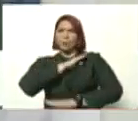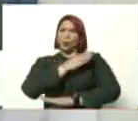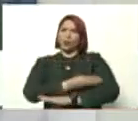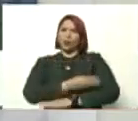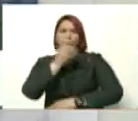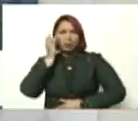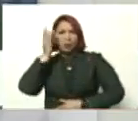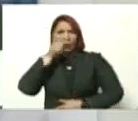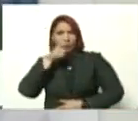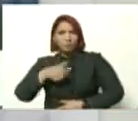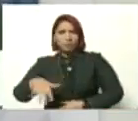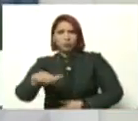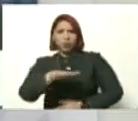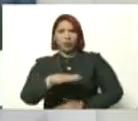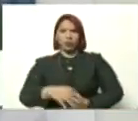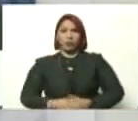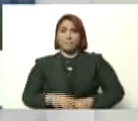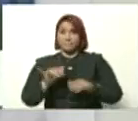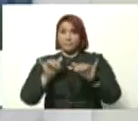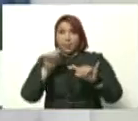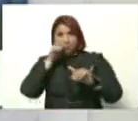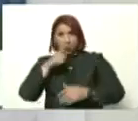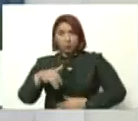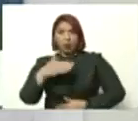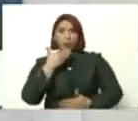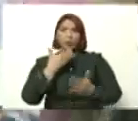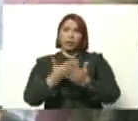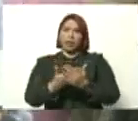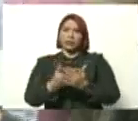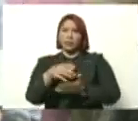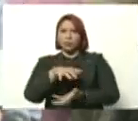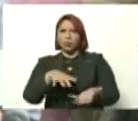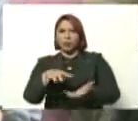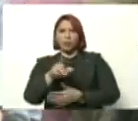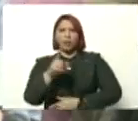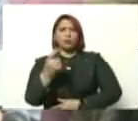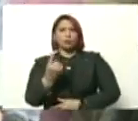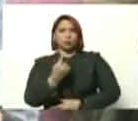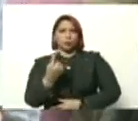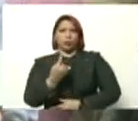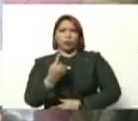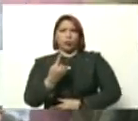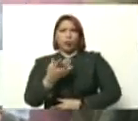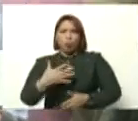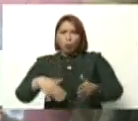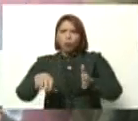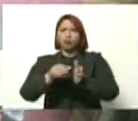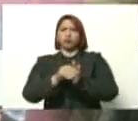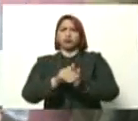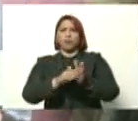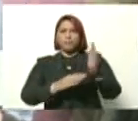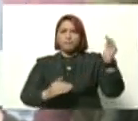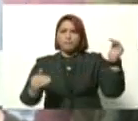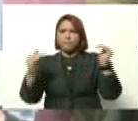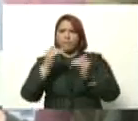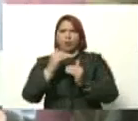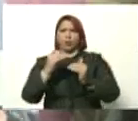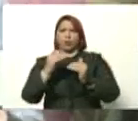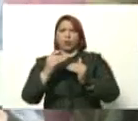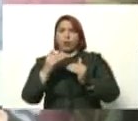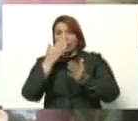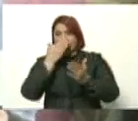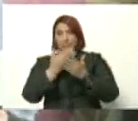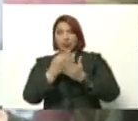creadores del pueblo y que los propios pueblos, gracias a la crisis, puedan no solo reponerse, sino elevarse y crecerse ante la